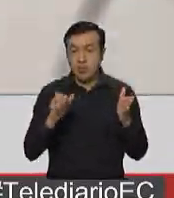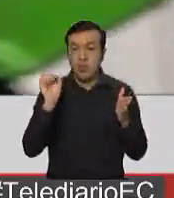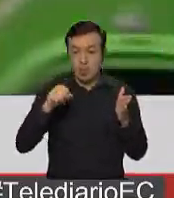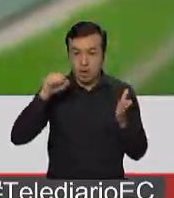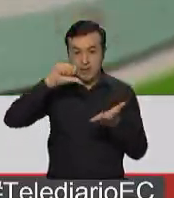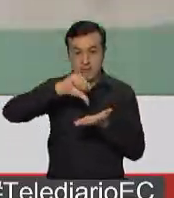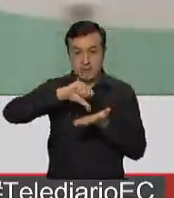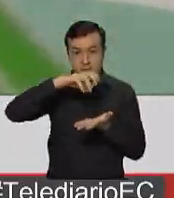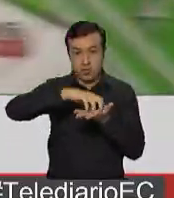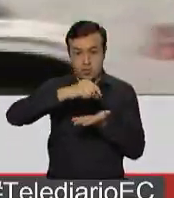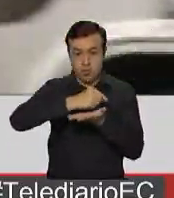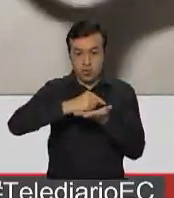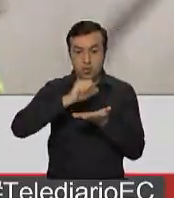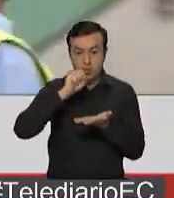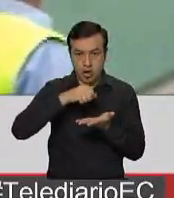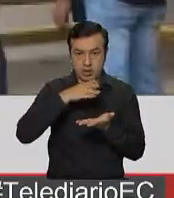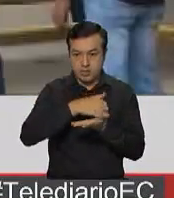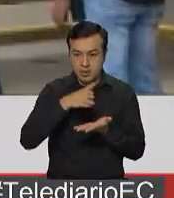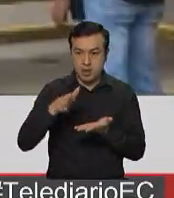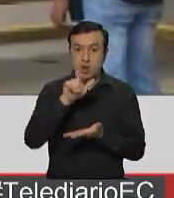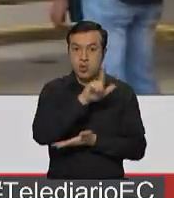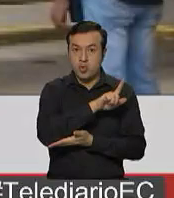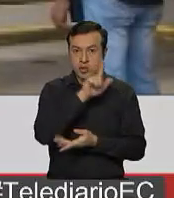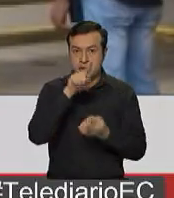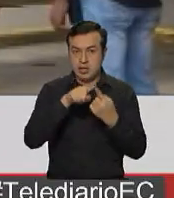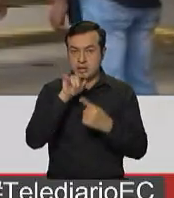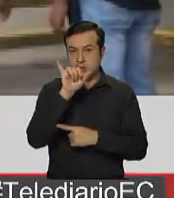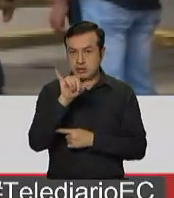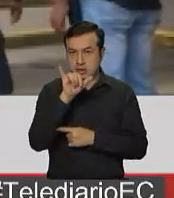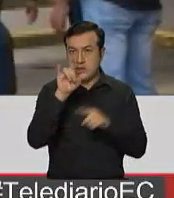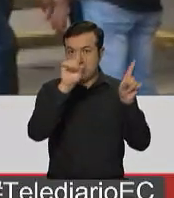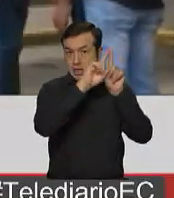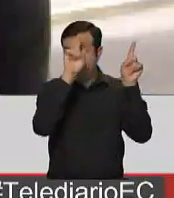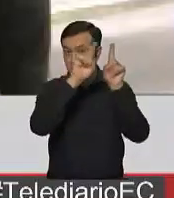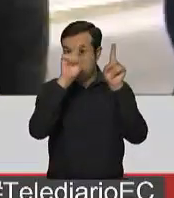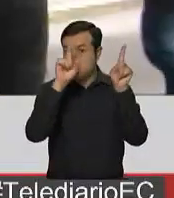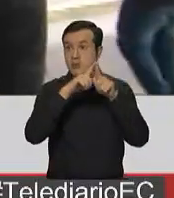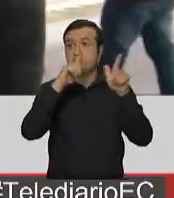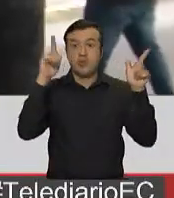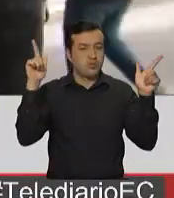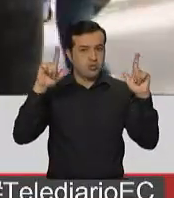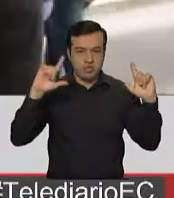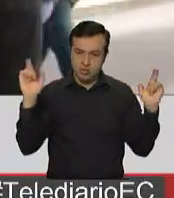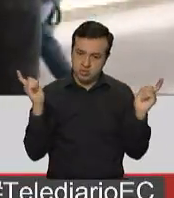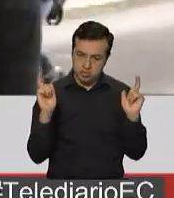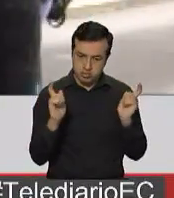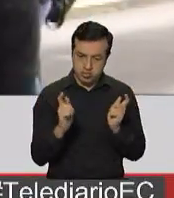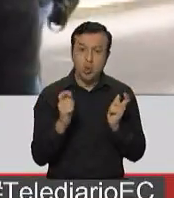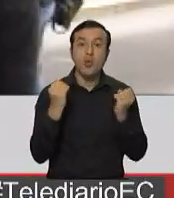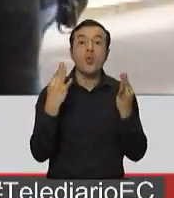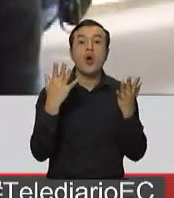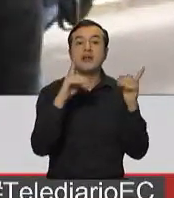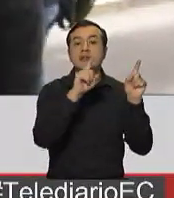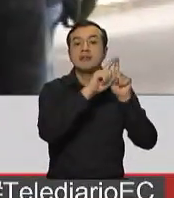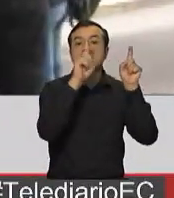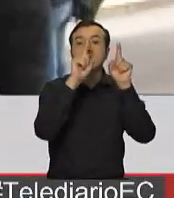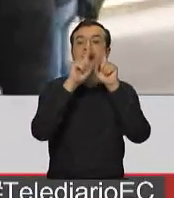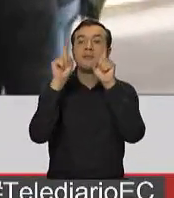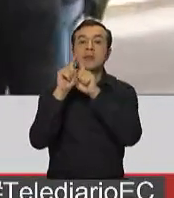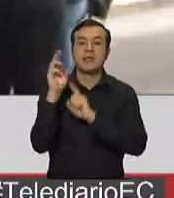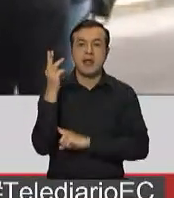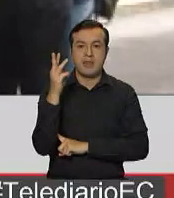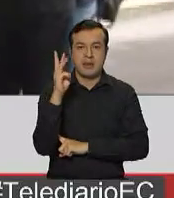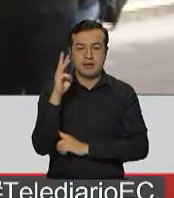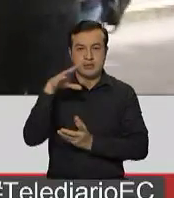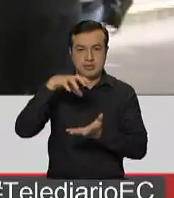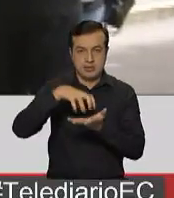intercantonal. Se lo realizará de lunes a sábado y con menos cooperativas de lo habitual. 16 cooperativas intraprovinciales que empiezan